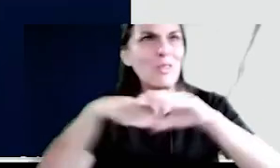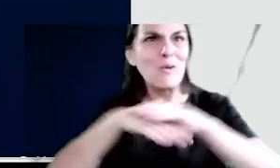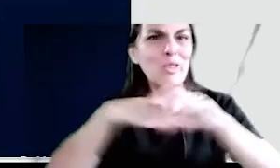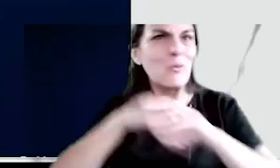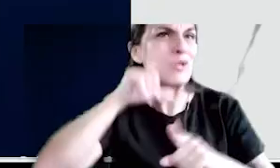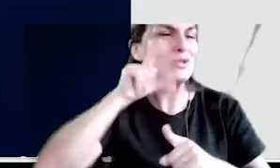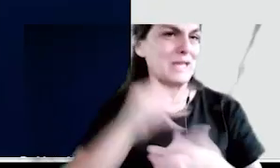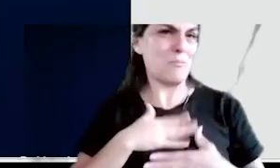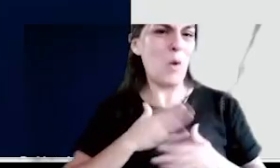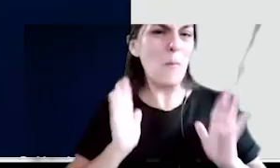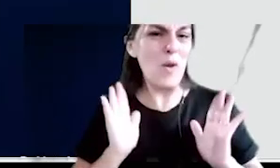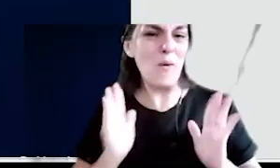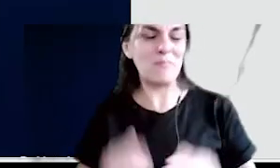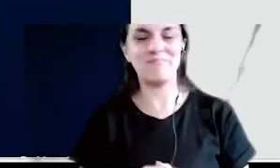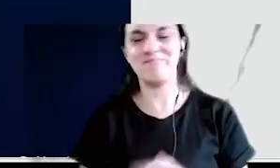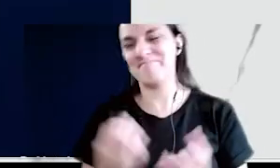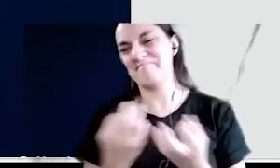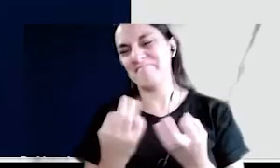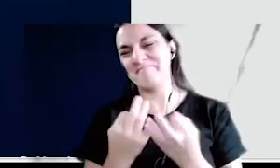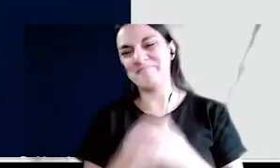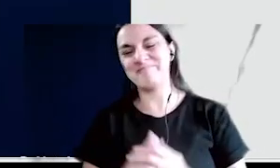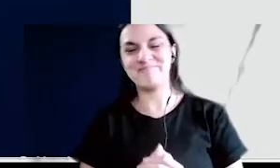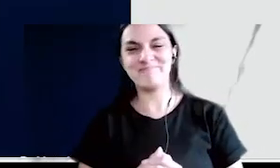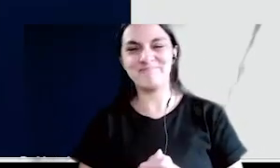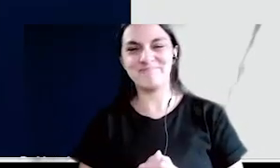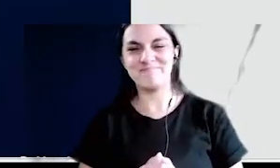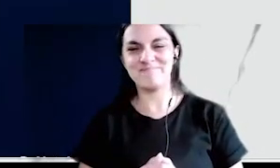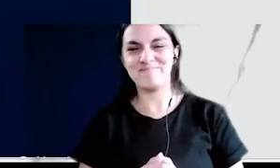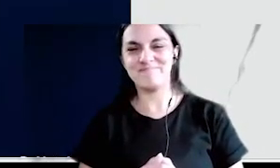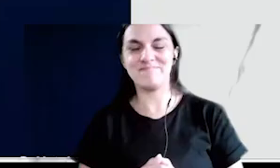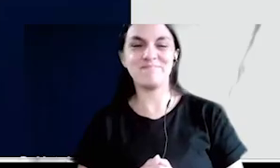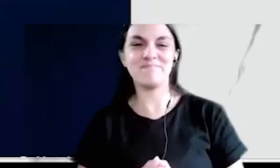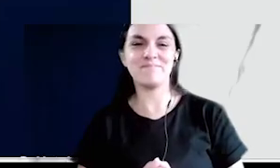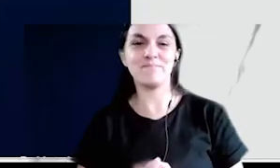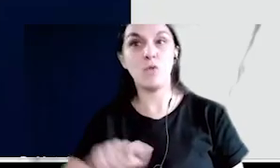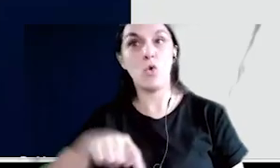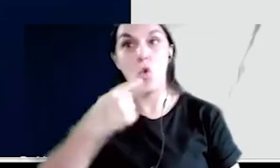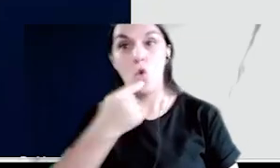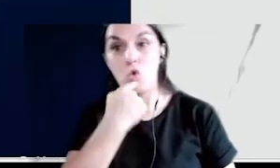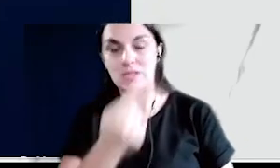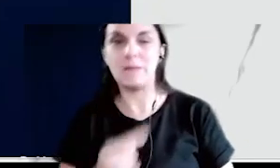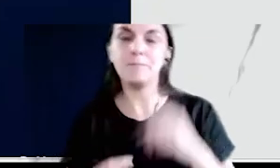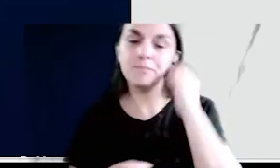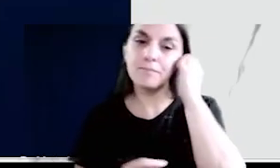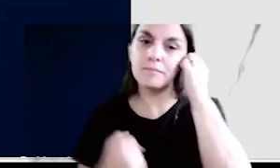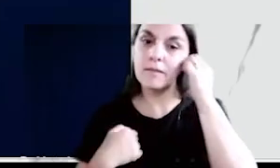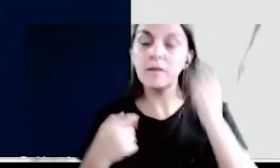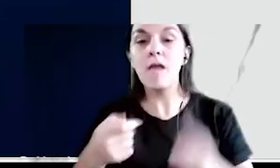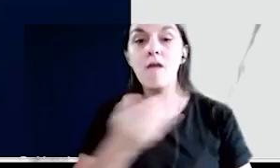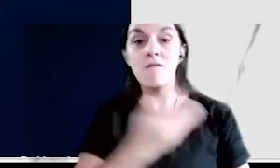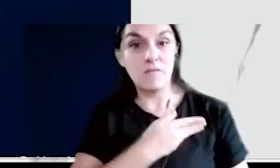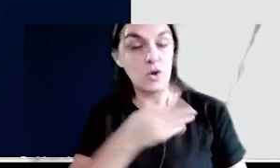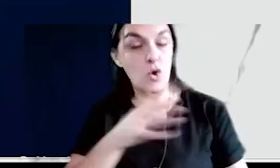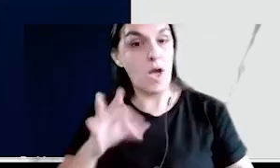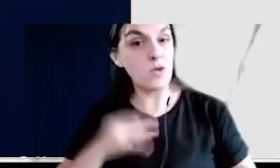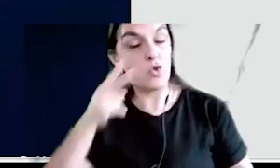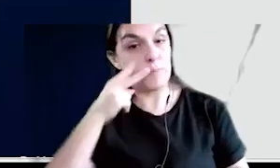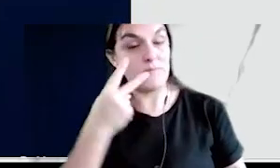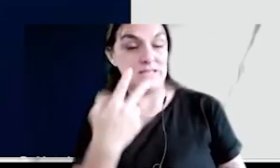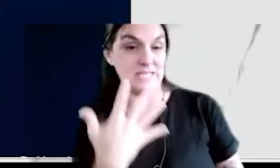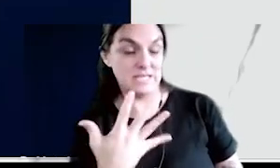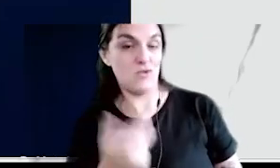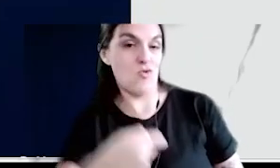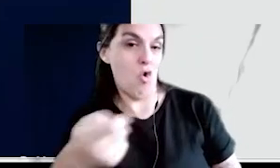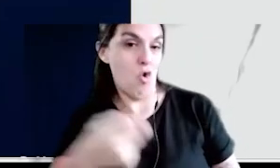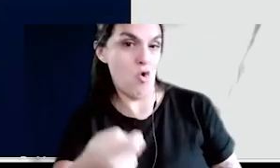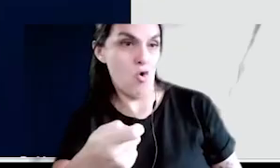muy bien, está muy bien, está muy bien. Hay que ser precavido. Vamos con otra. Me jubilé en febrero del 2025. El